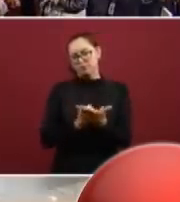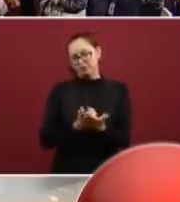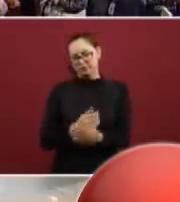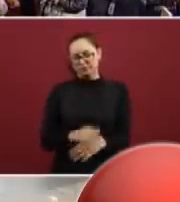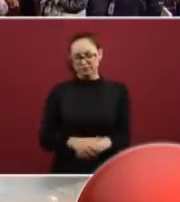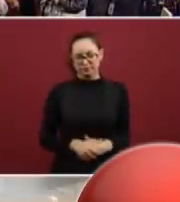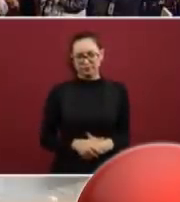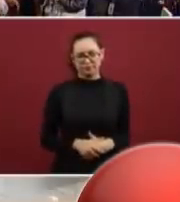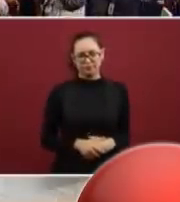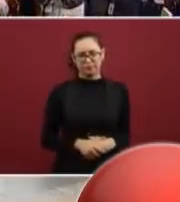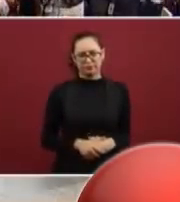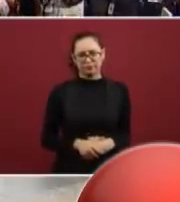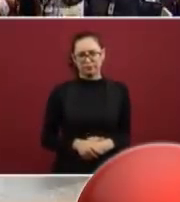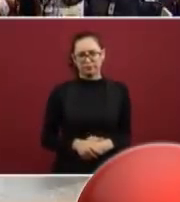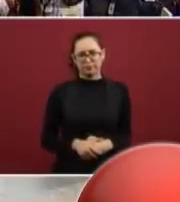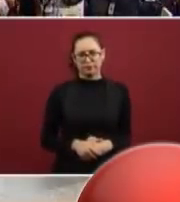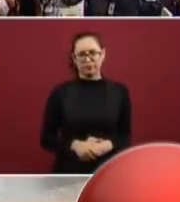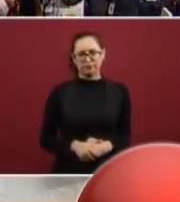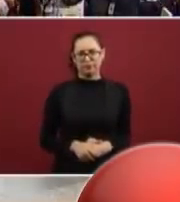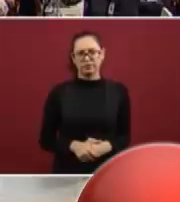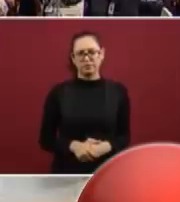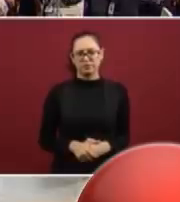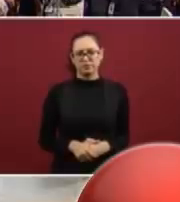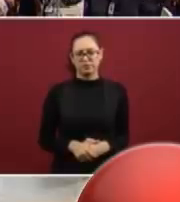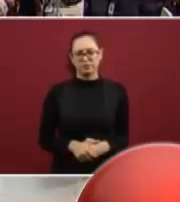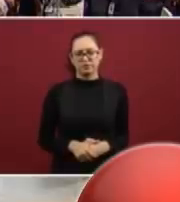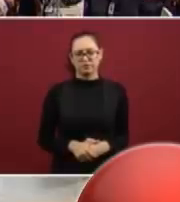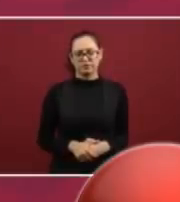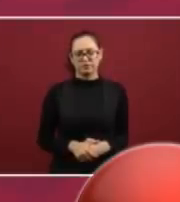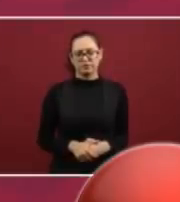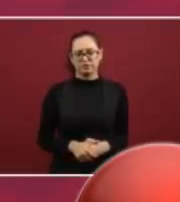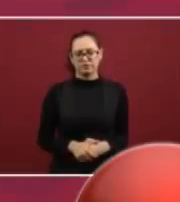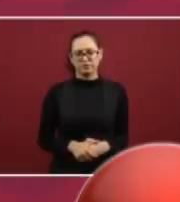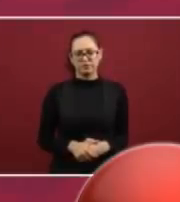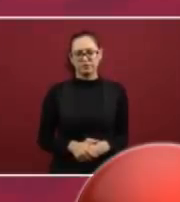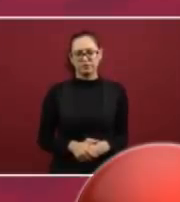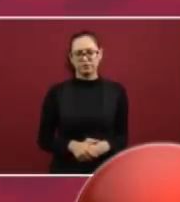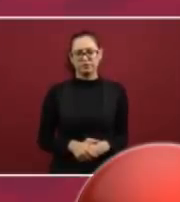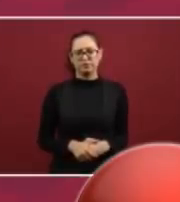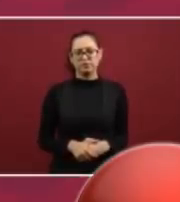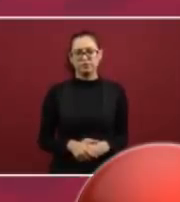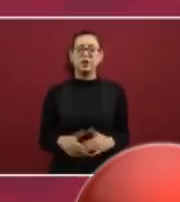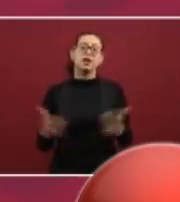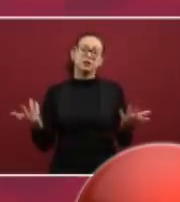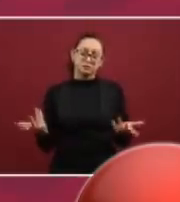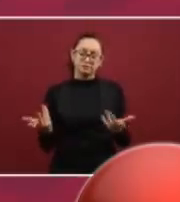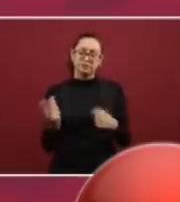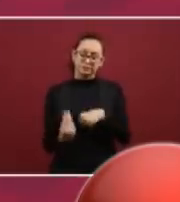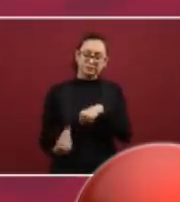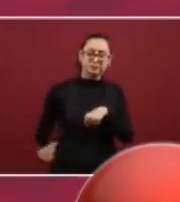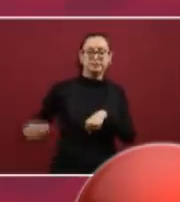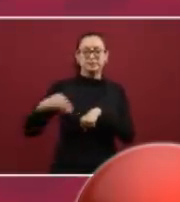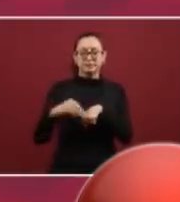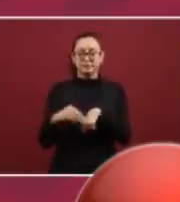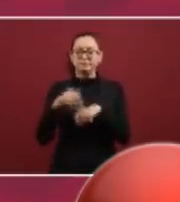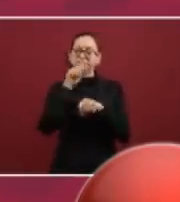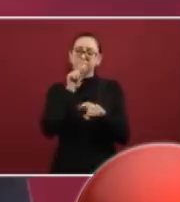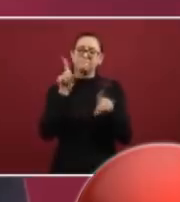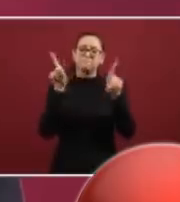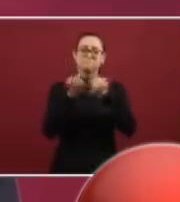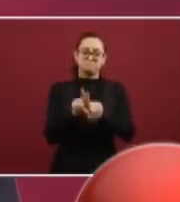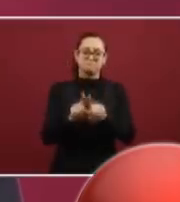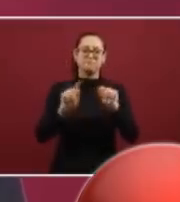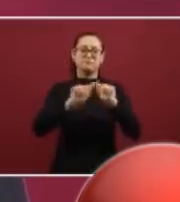Y también como complemento, el que haya protección a la gente con la